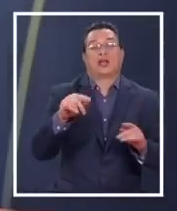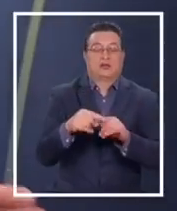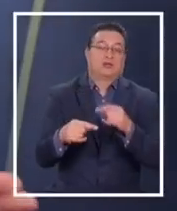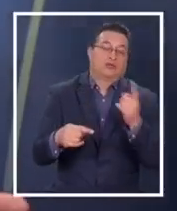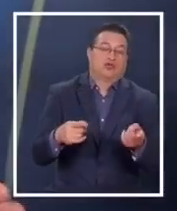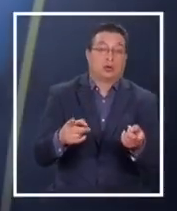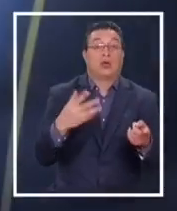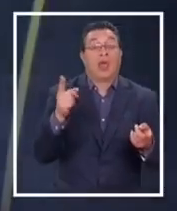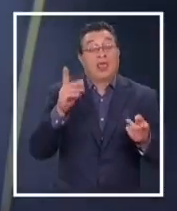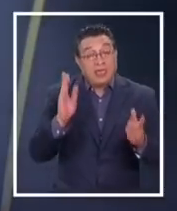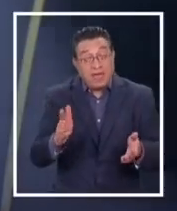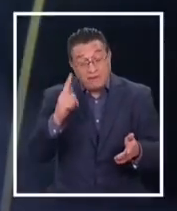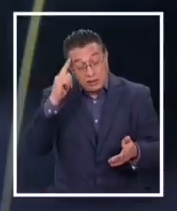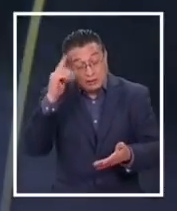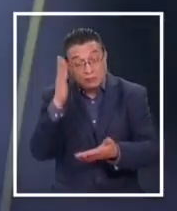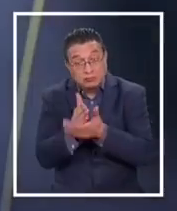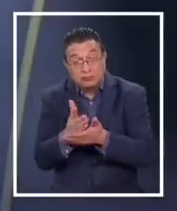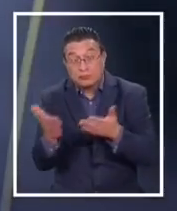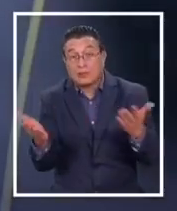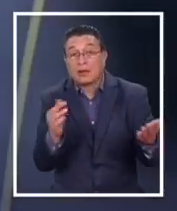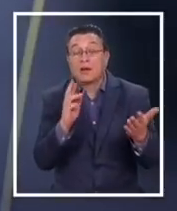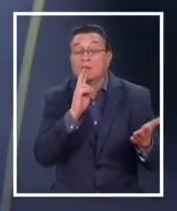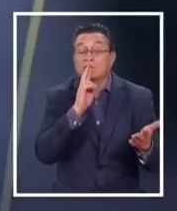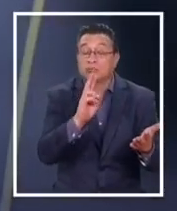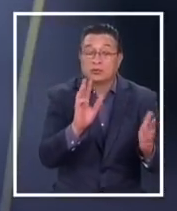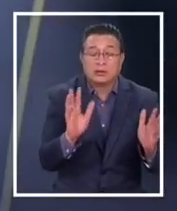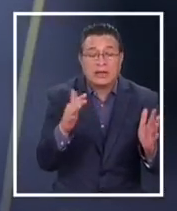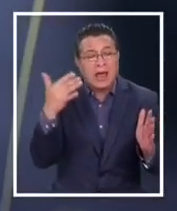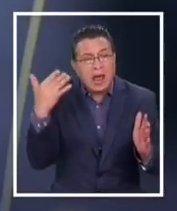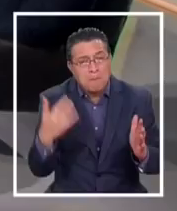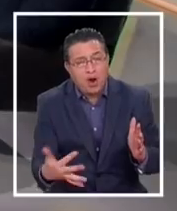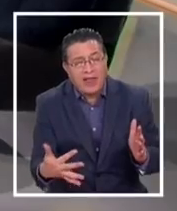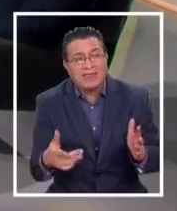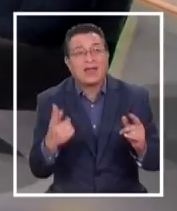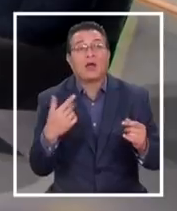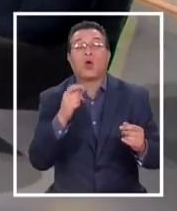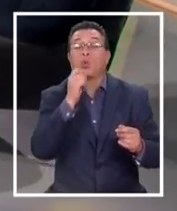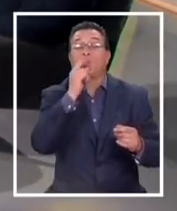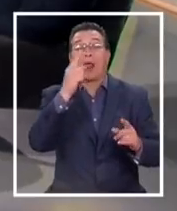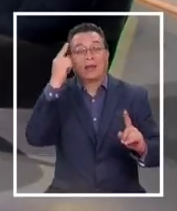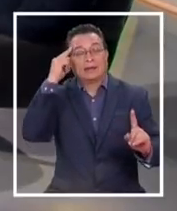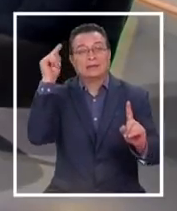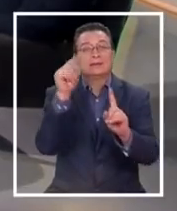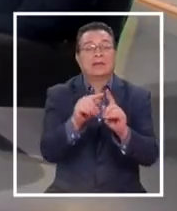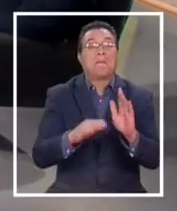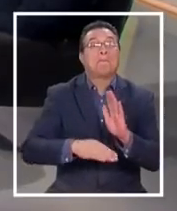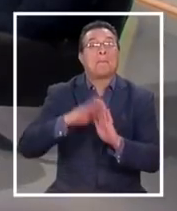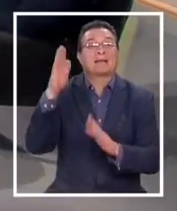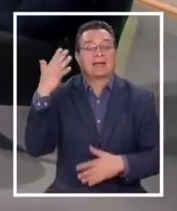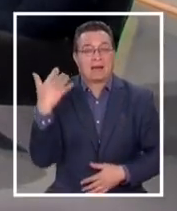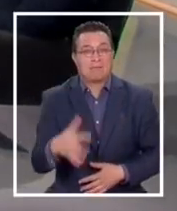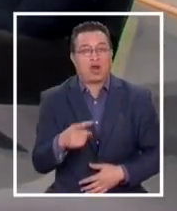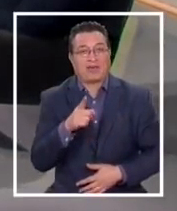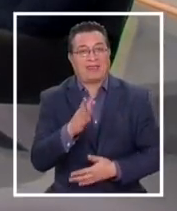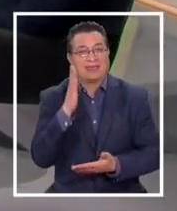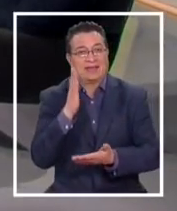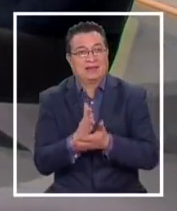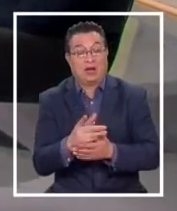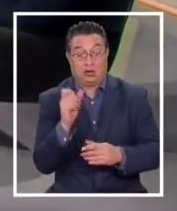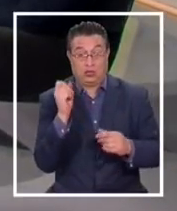lo que tiene que tener presente, y esto es importante antes de responderte, Matías, es cuál es el propósito más importante en esa decisión.